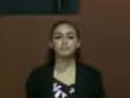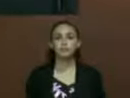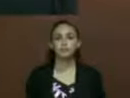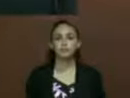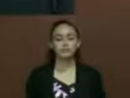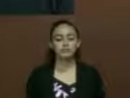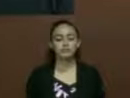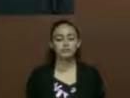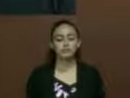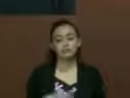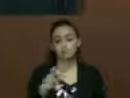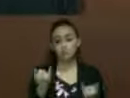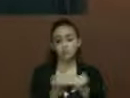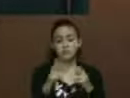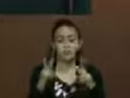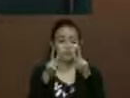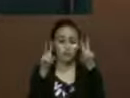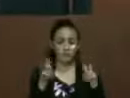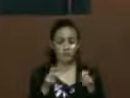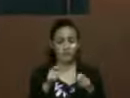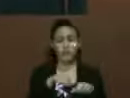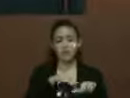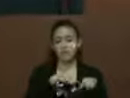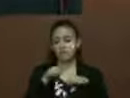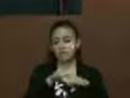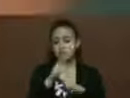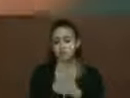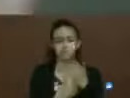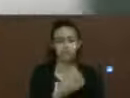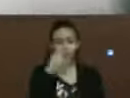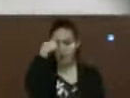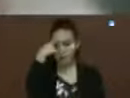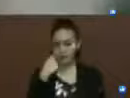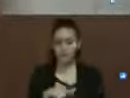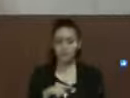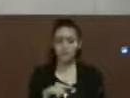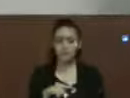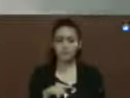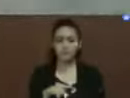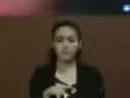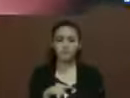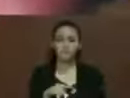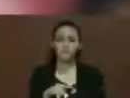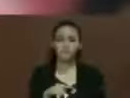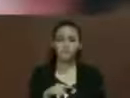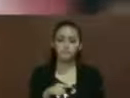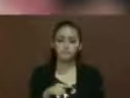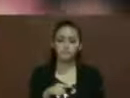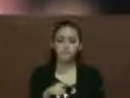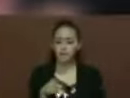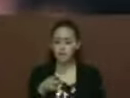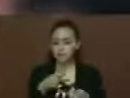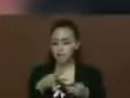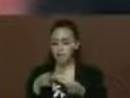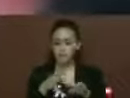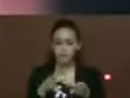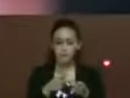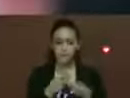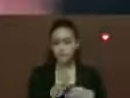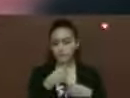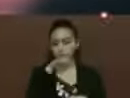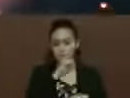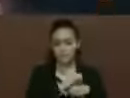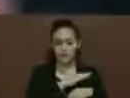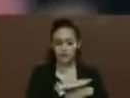En ese marco también estamos trabajando para que, bueno, preparándonos, la idea de esta semana